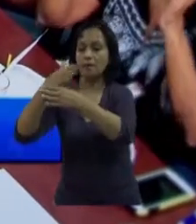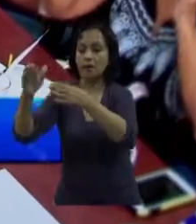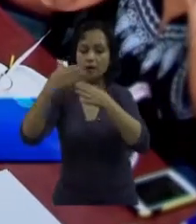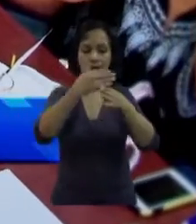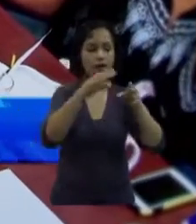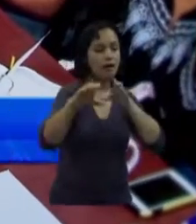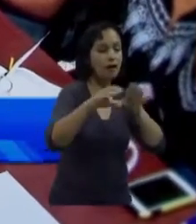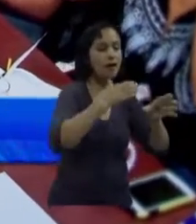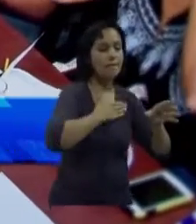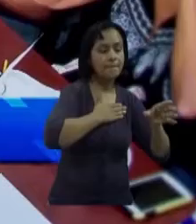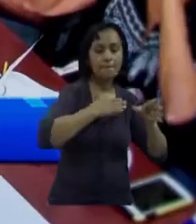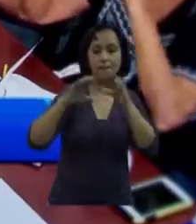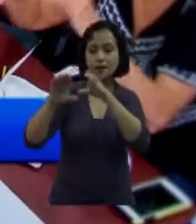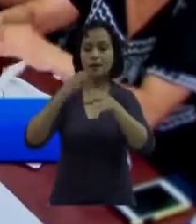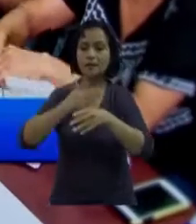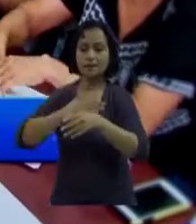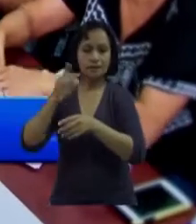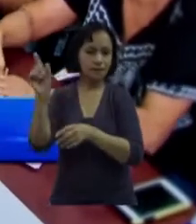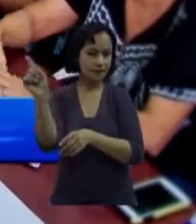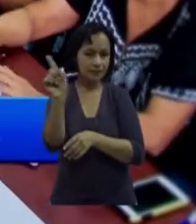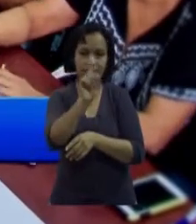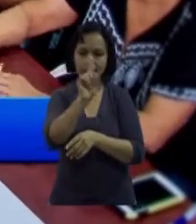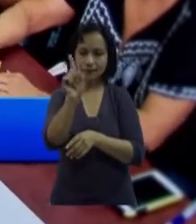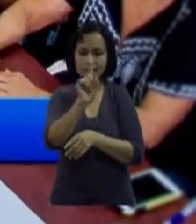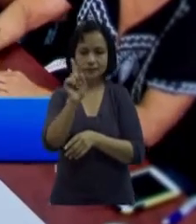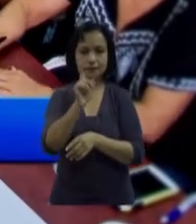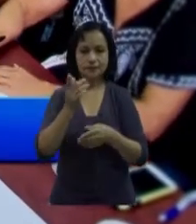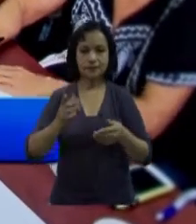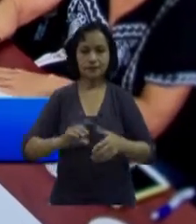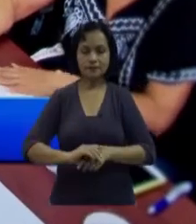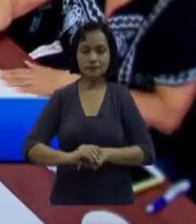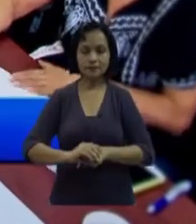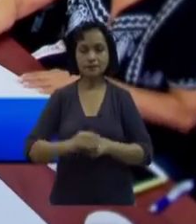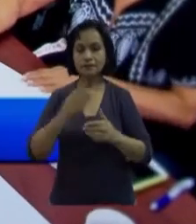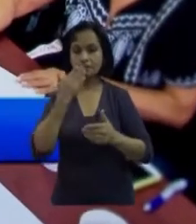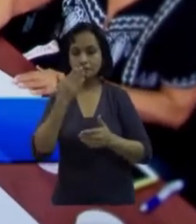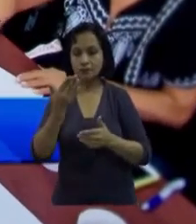por su lado haciendo actividades,